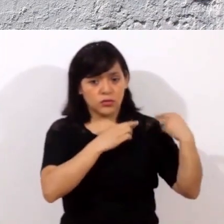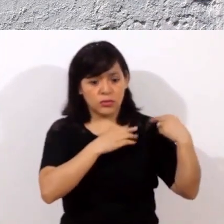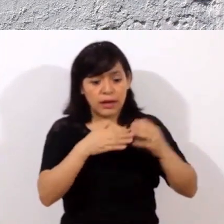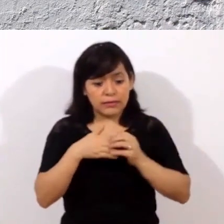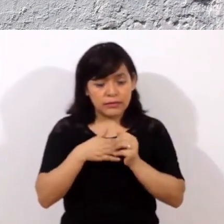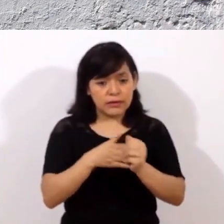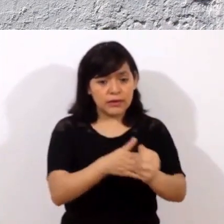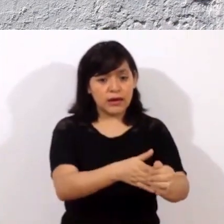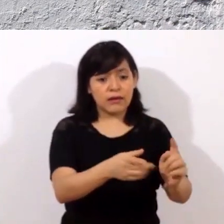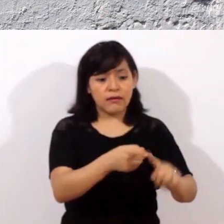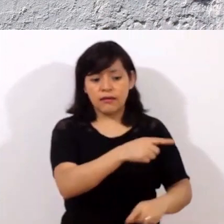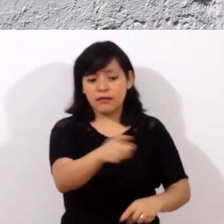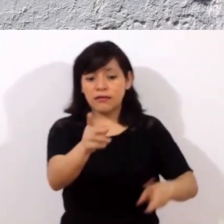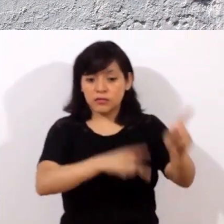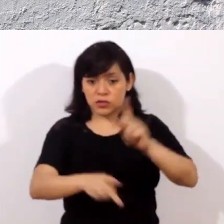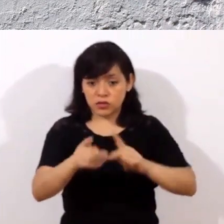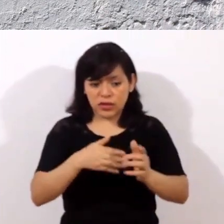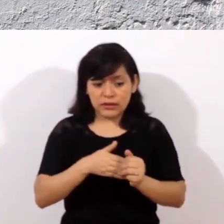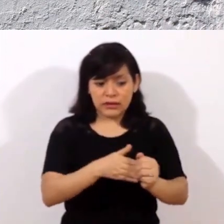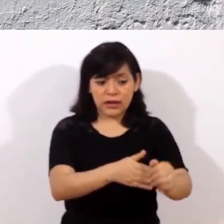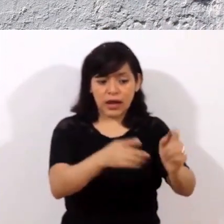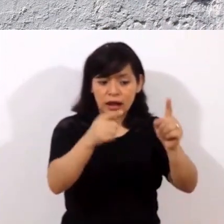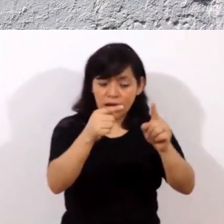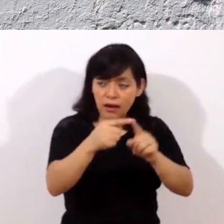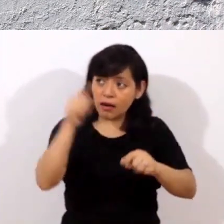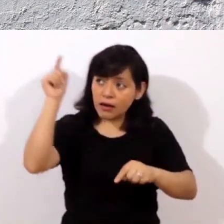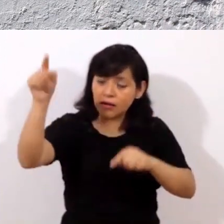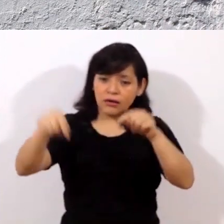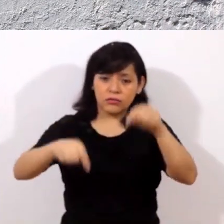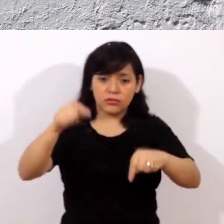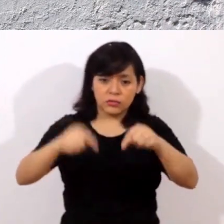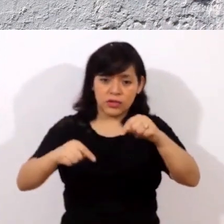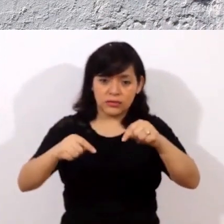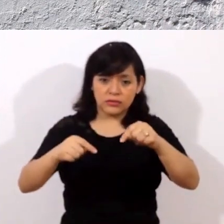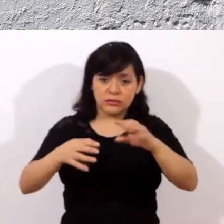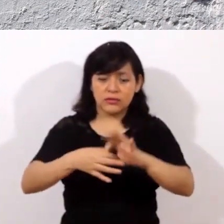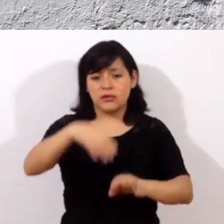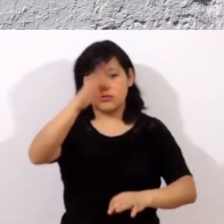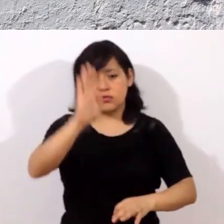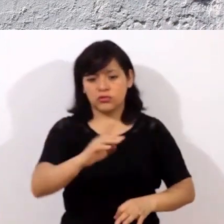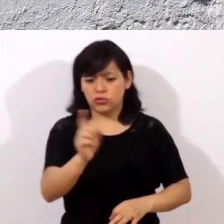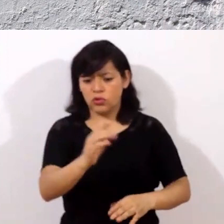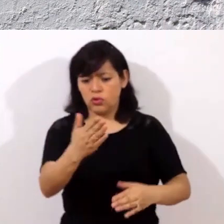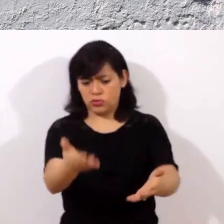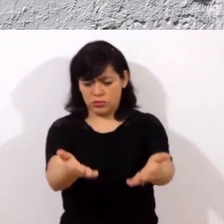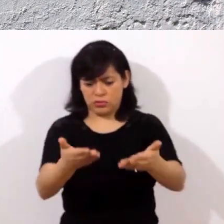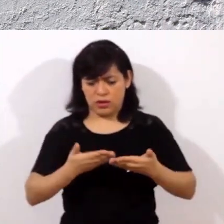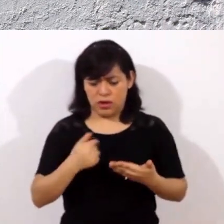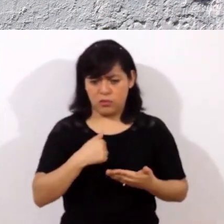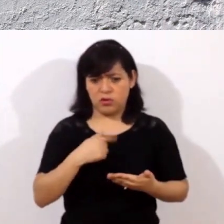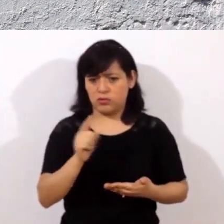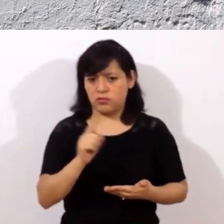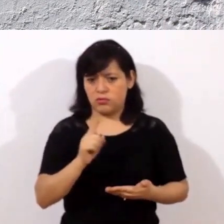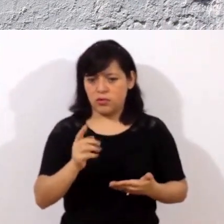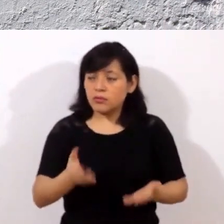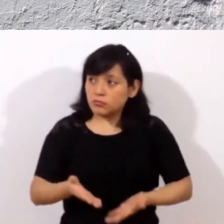hacia nuestra fama, popularidad, menos hacia nuestro ministerio. En realidad, a los pies del